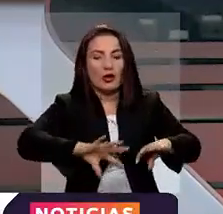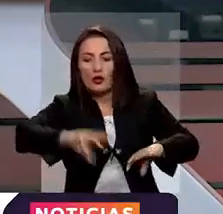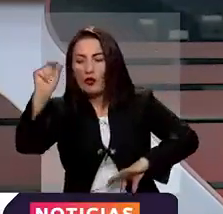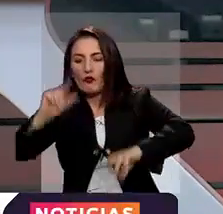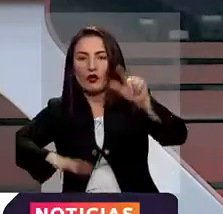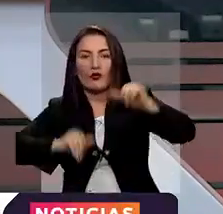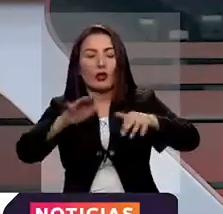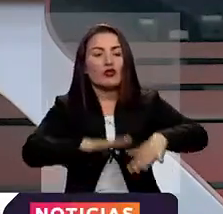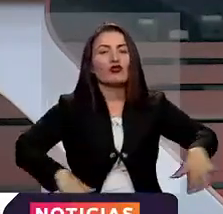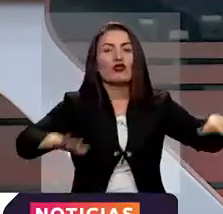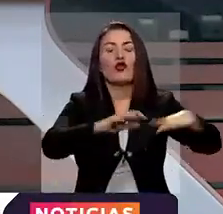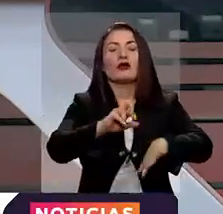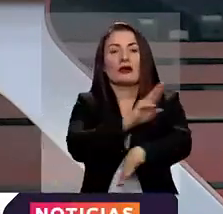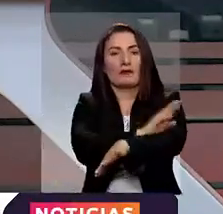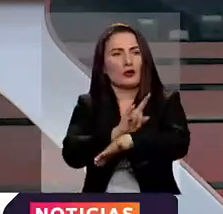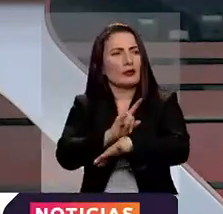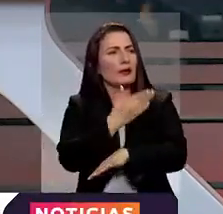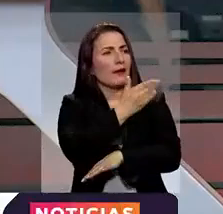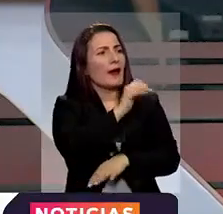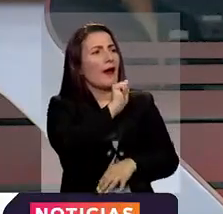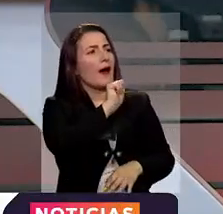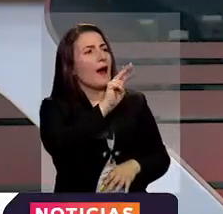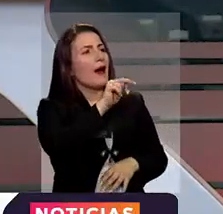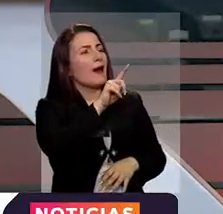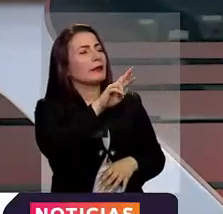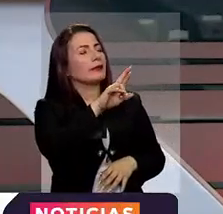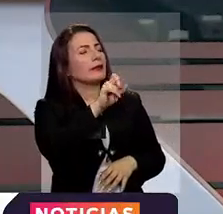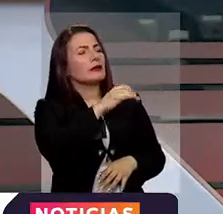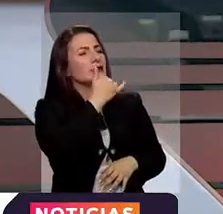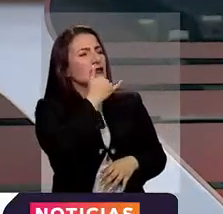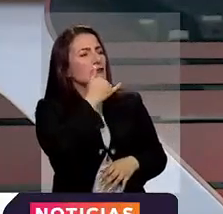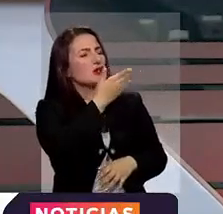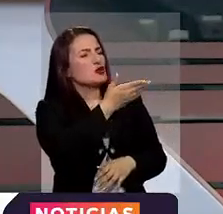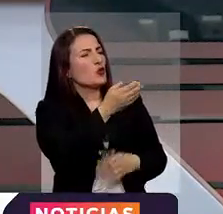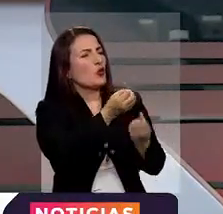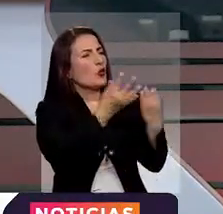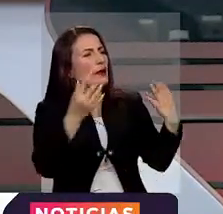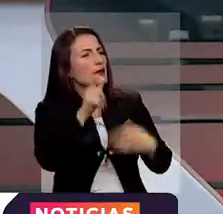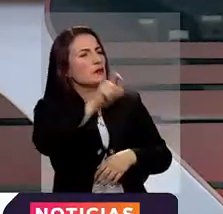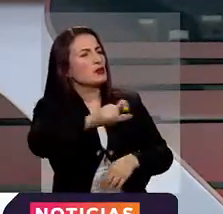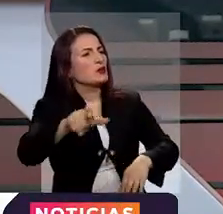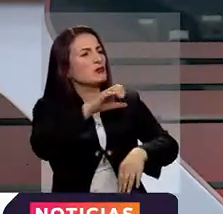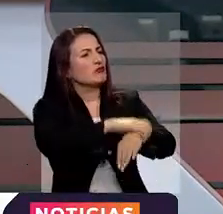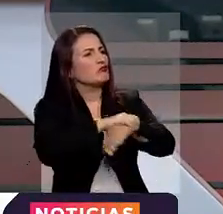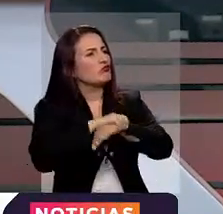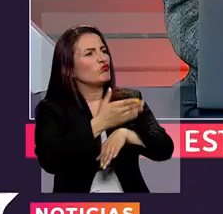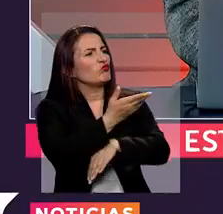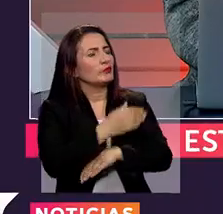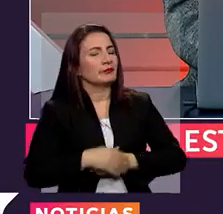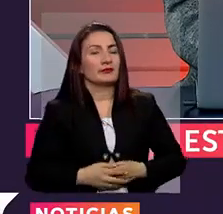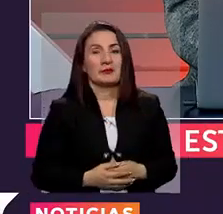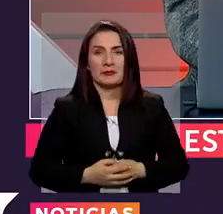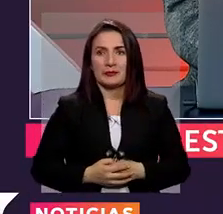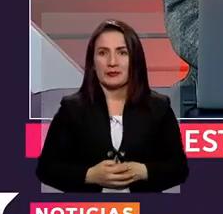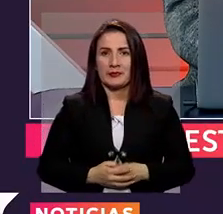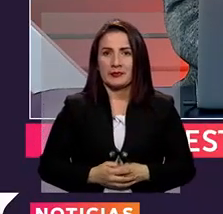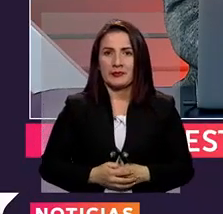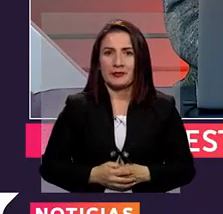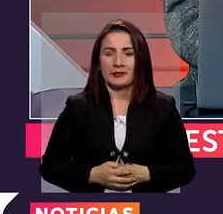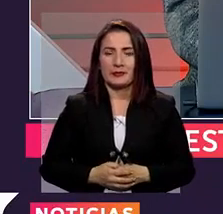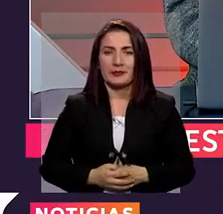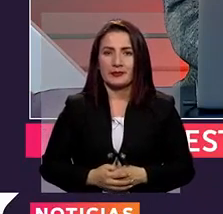transitaban por la zona. Andrés Zapata, muy buenas tardes. ¿Cuál era el modus operandi y cuántas personas fueron capturadas?